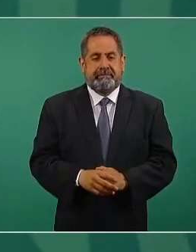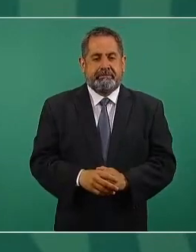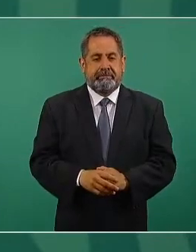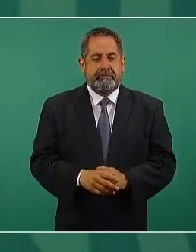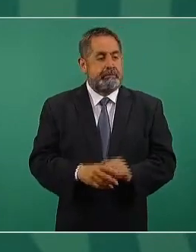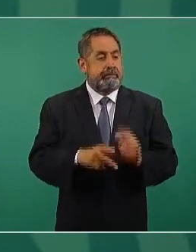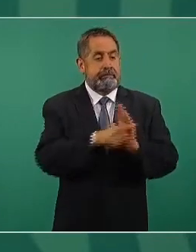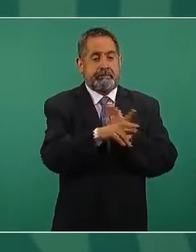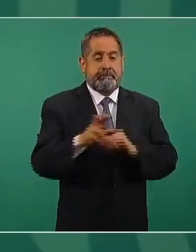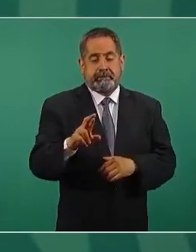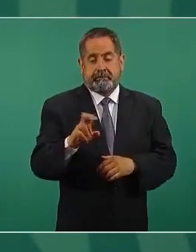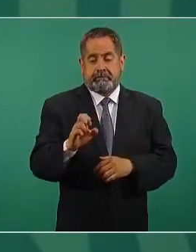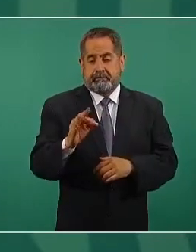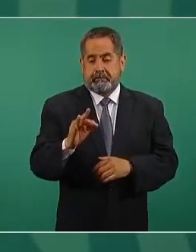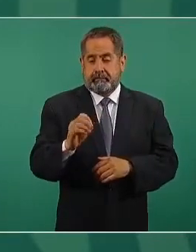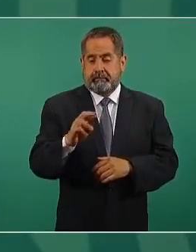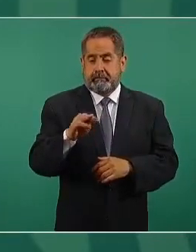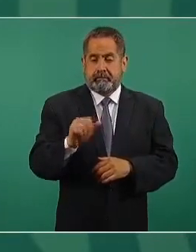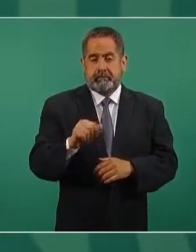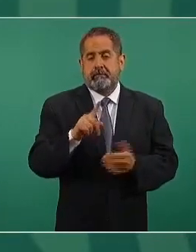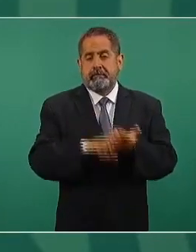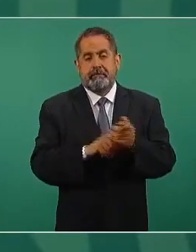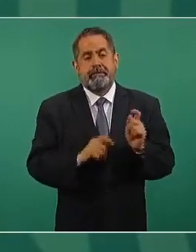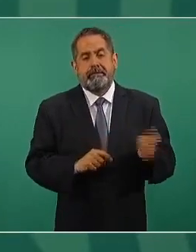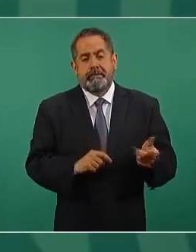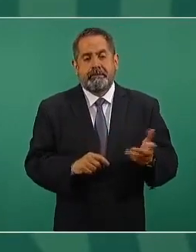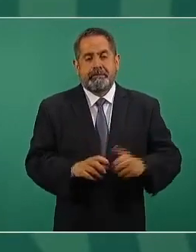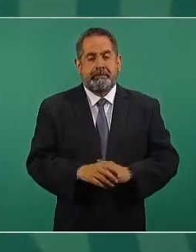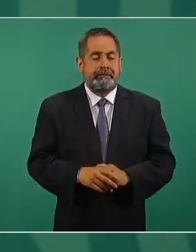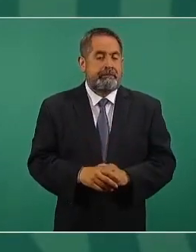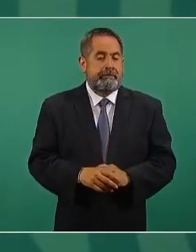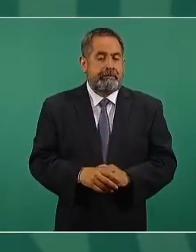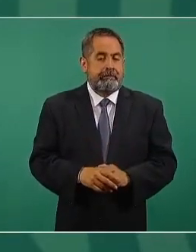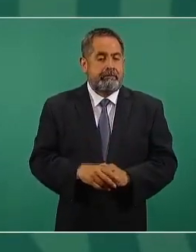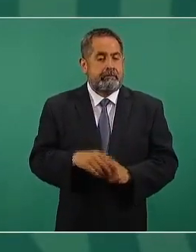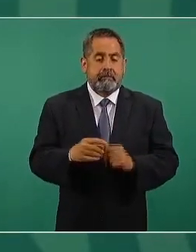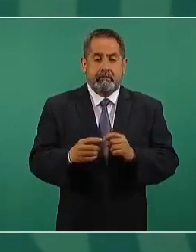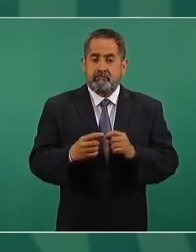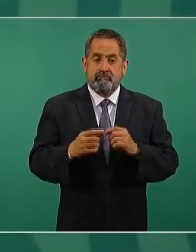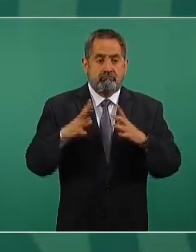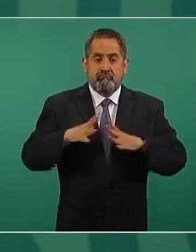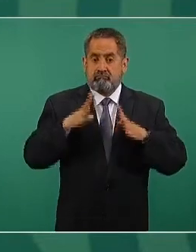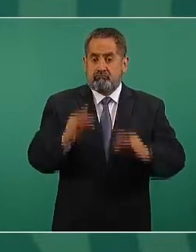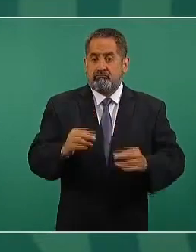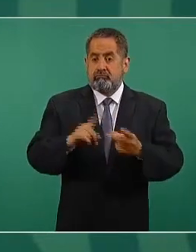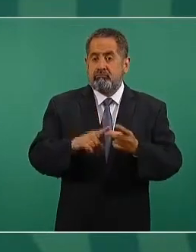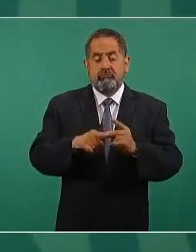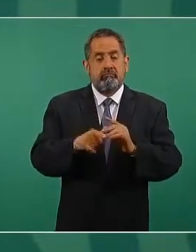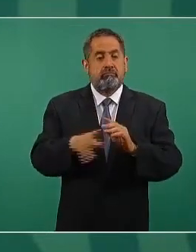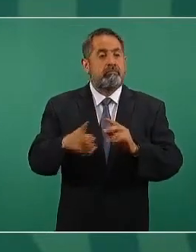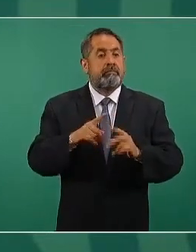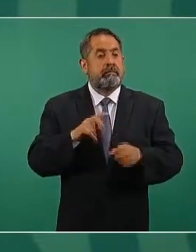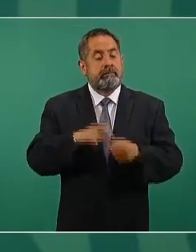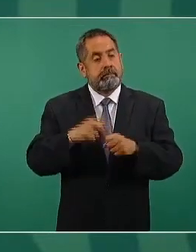El Reforma se origina en Nuevo León.